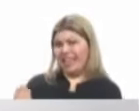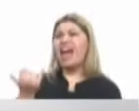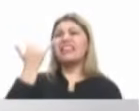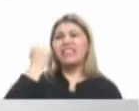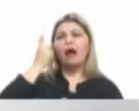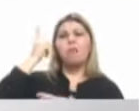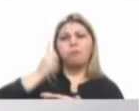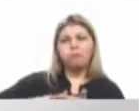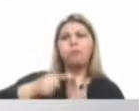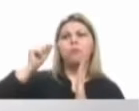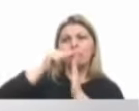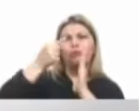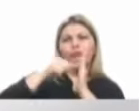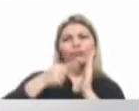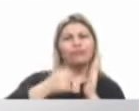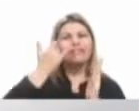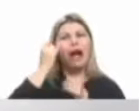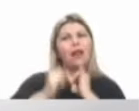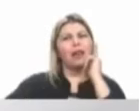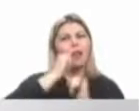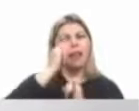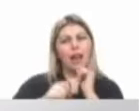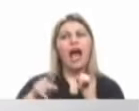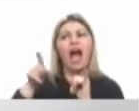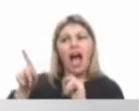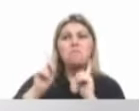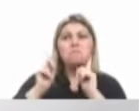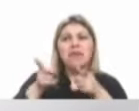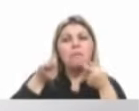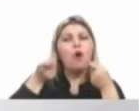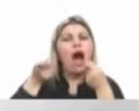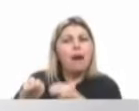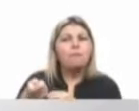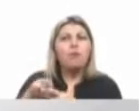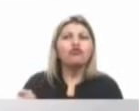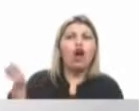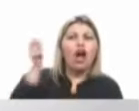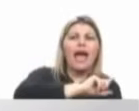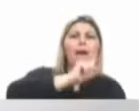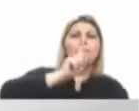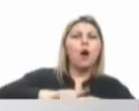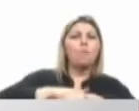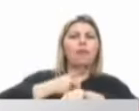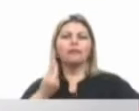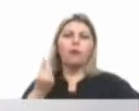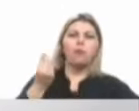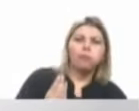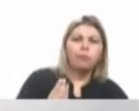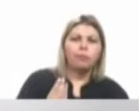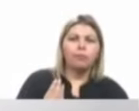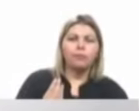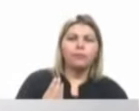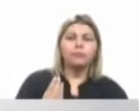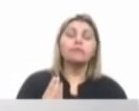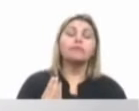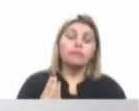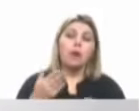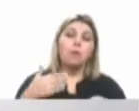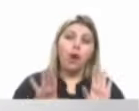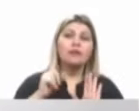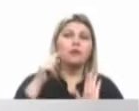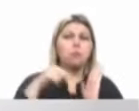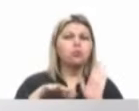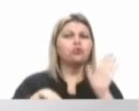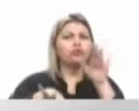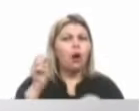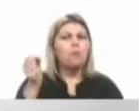acompañó al presidente en la presentación de su libro, en el Luna Park. Después acompañó, pero por una cuestión protocolar, al presidente a Córdoba en